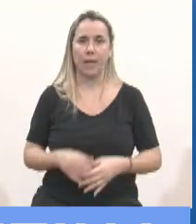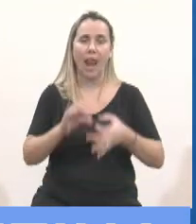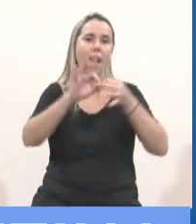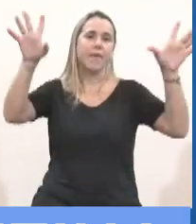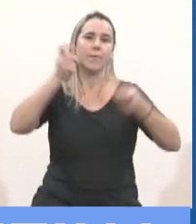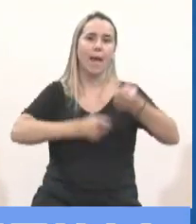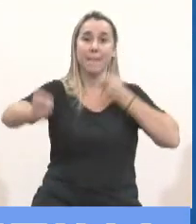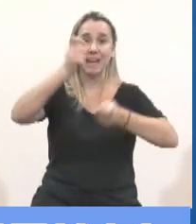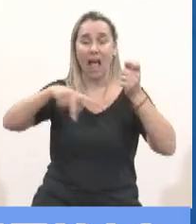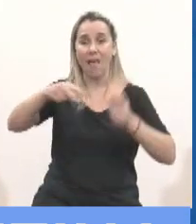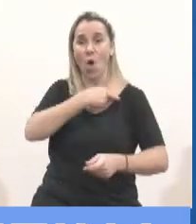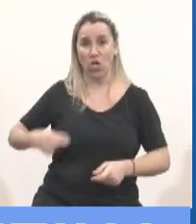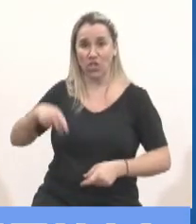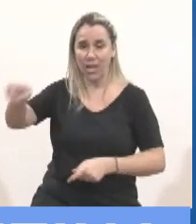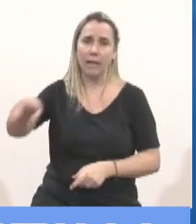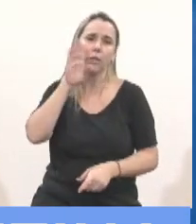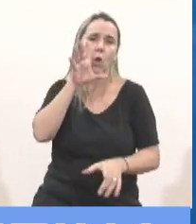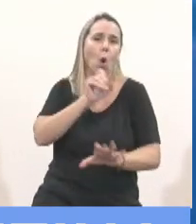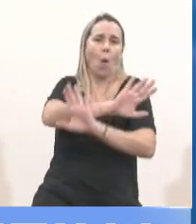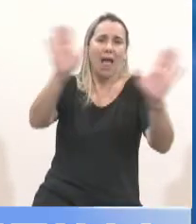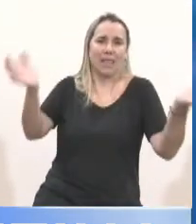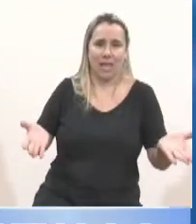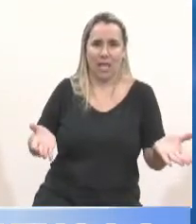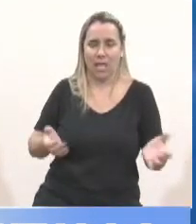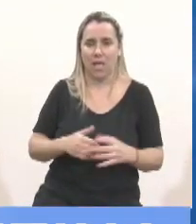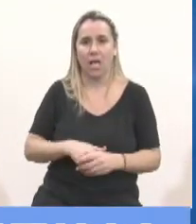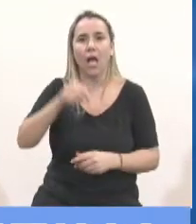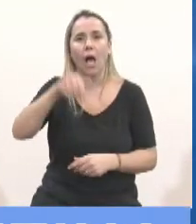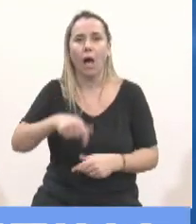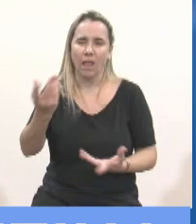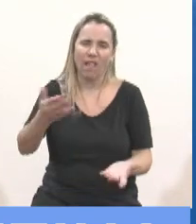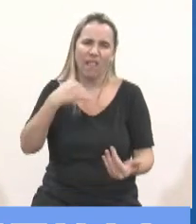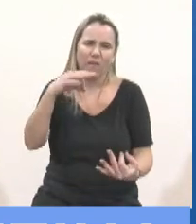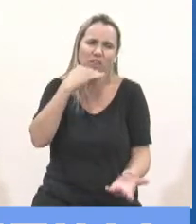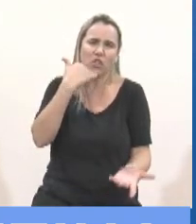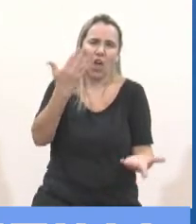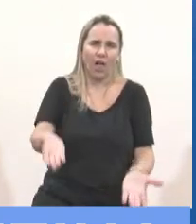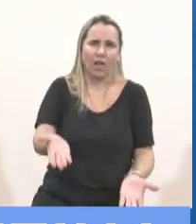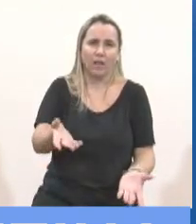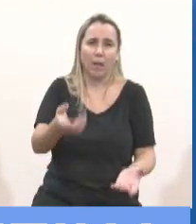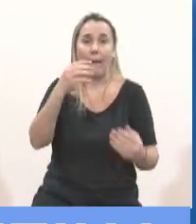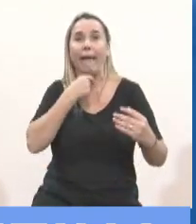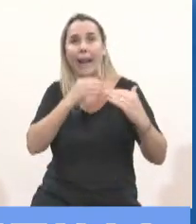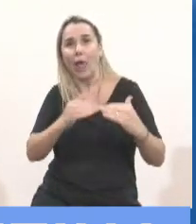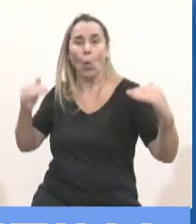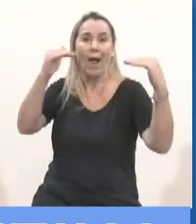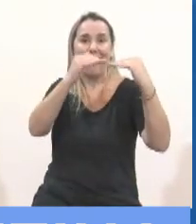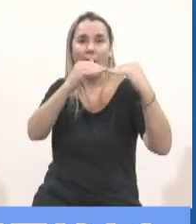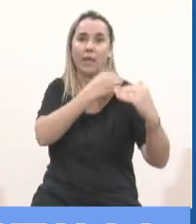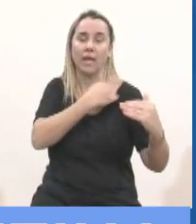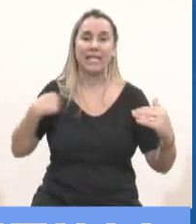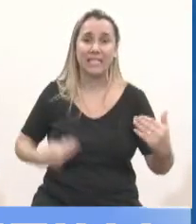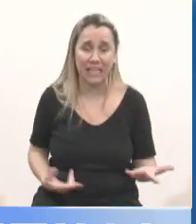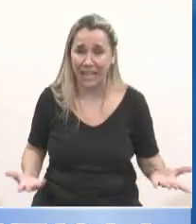libre mercado con China, ni Estados Unidos lo aguanta. Ahora, hay que ser tonto para tratar de tener igualdad con un mercado como China.